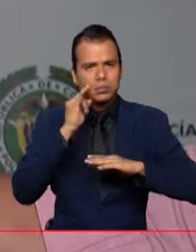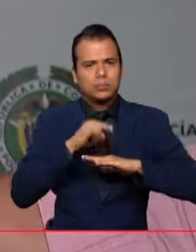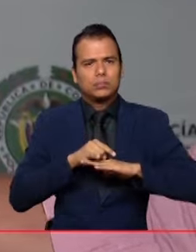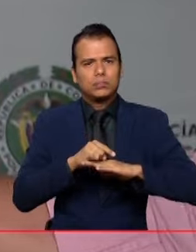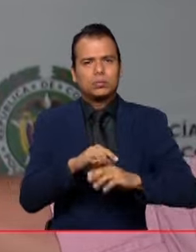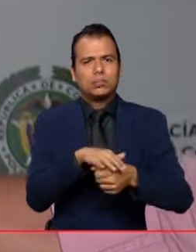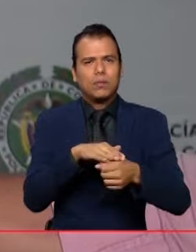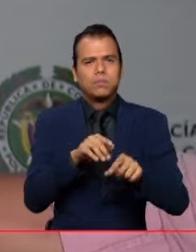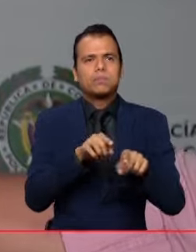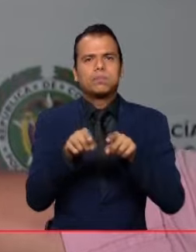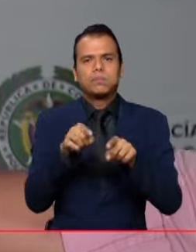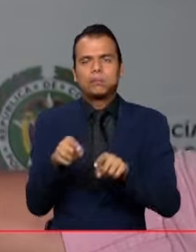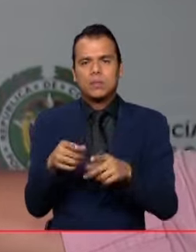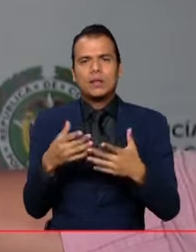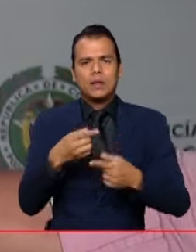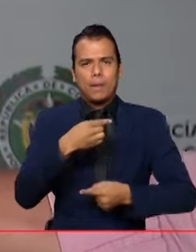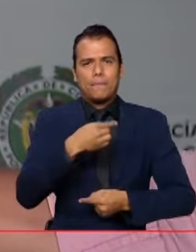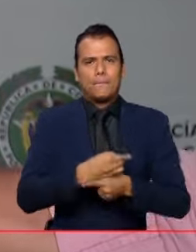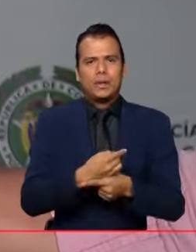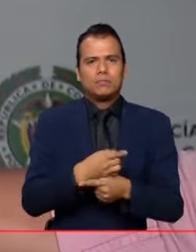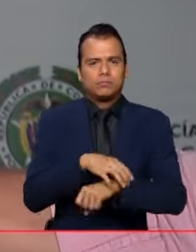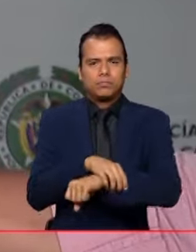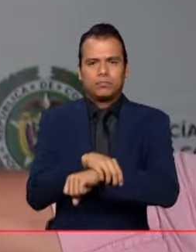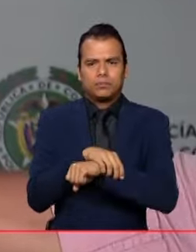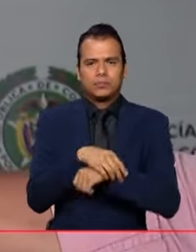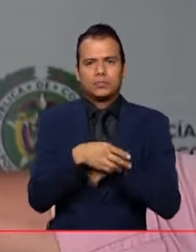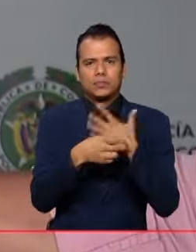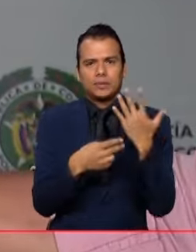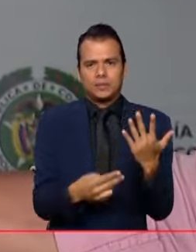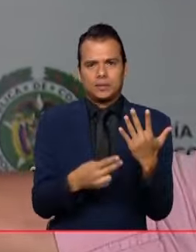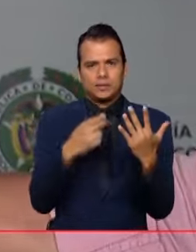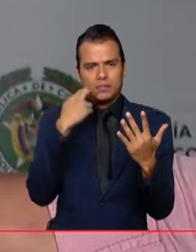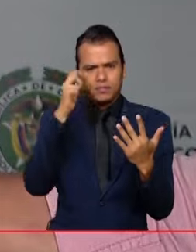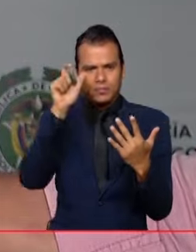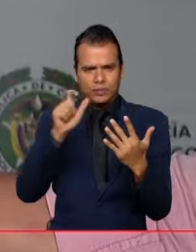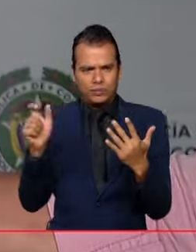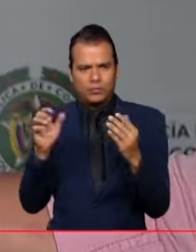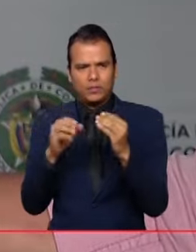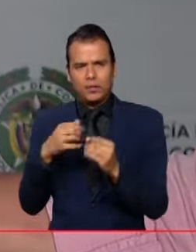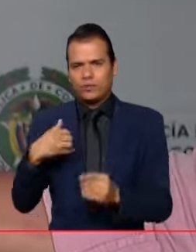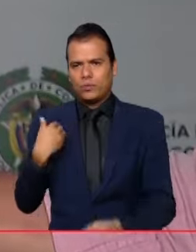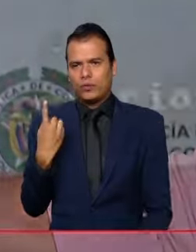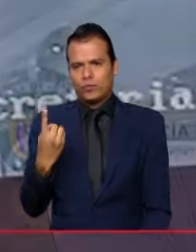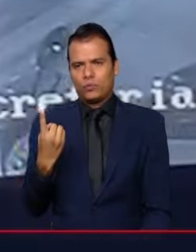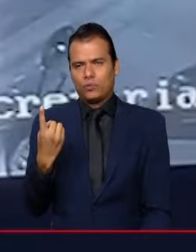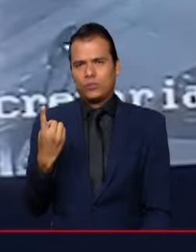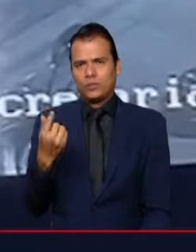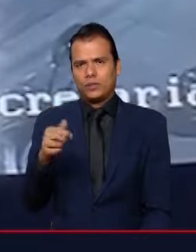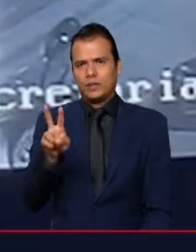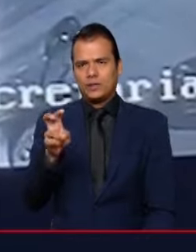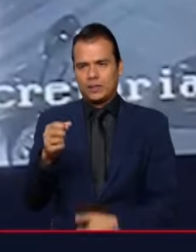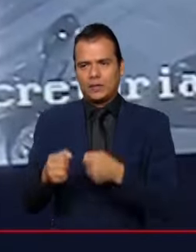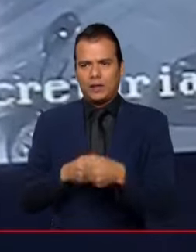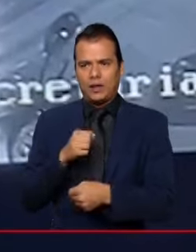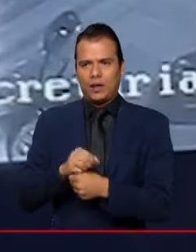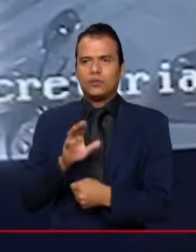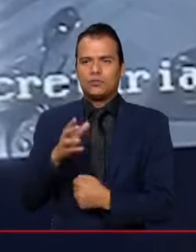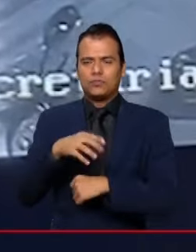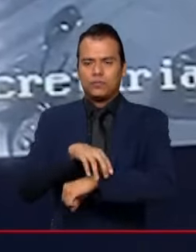Vigilancia Comunitaria, pudimos dar con la captura de 7 hombres y la aprehensión de un menor de edad de 17 años, quienes son